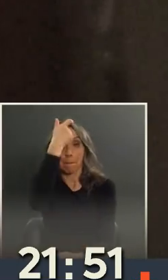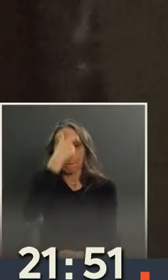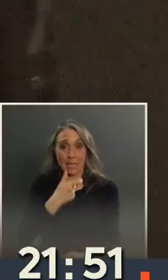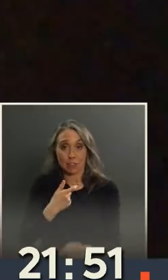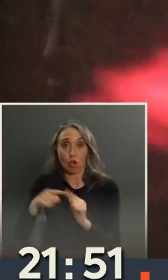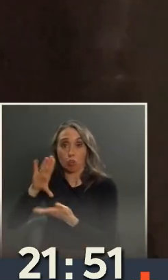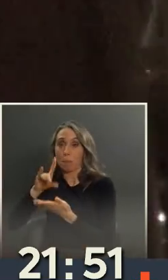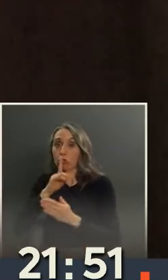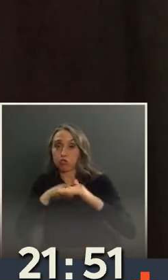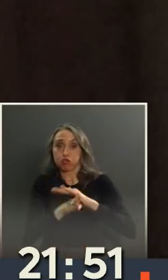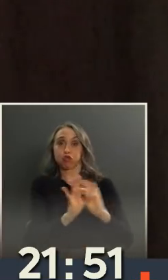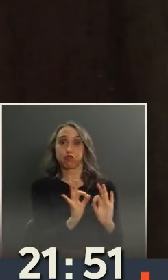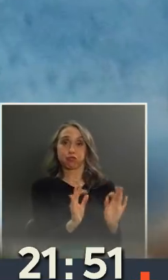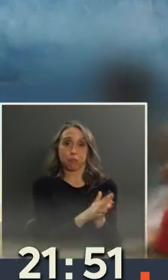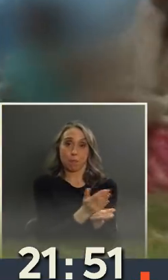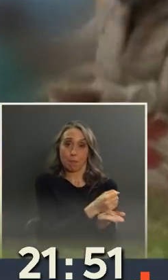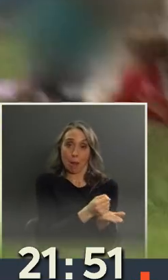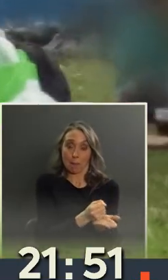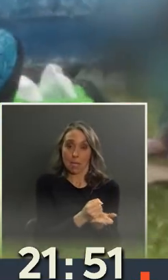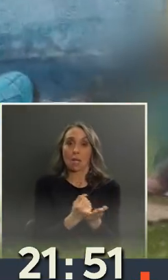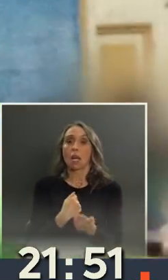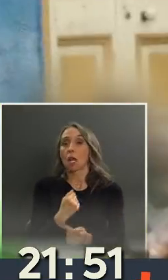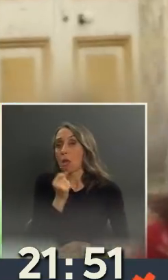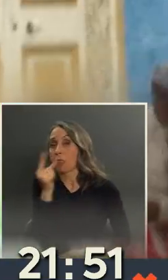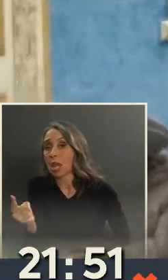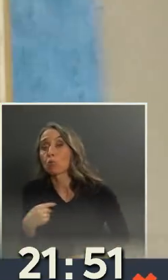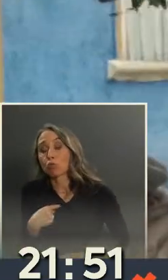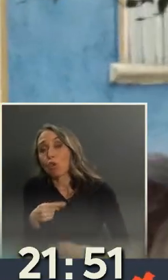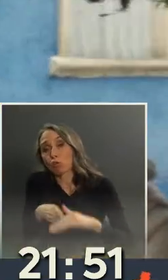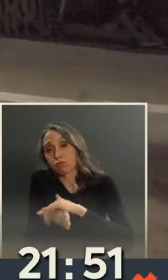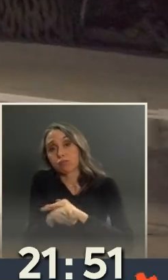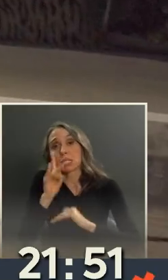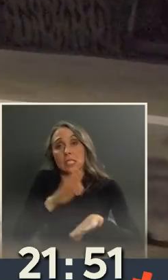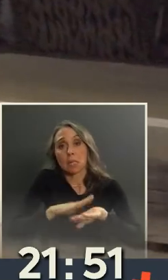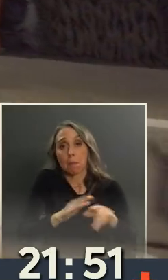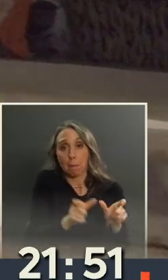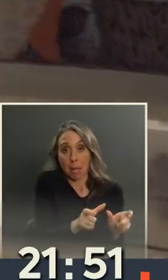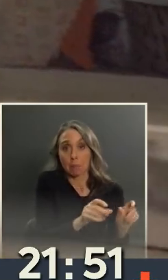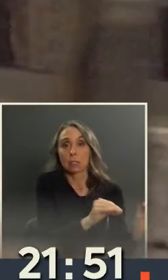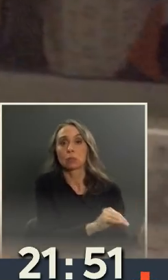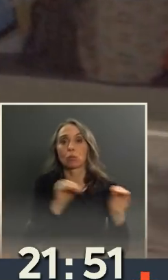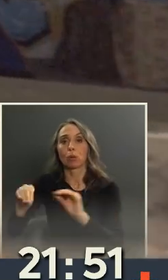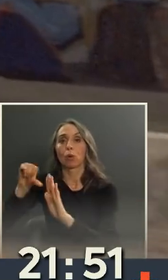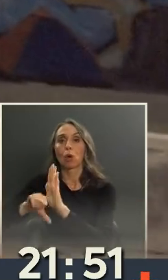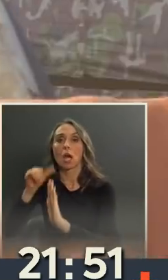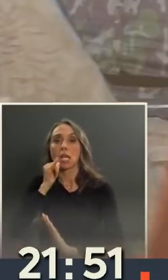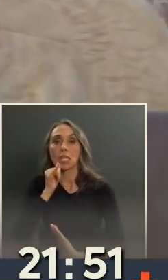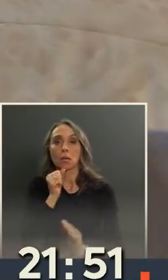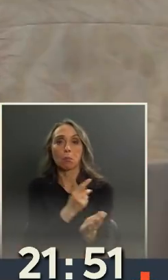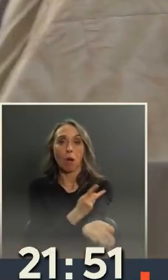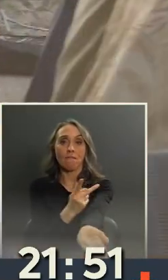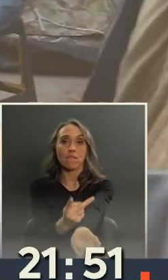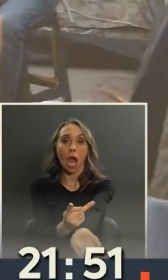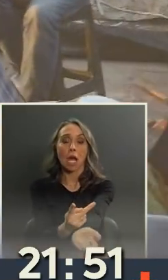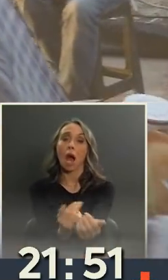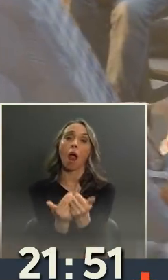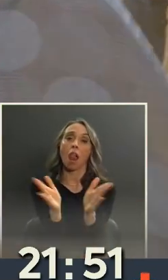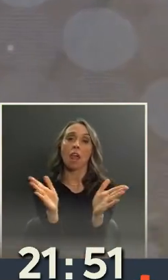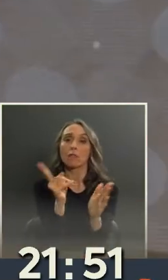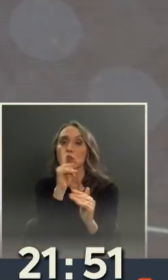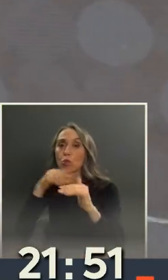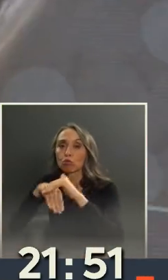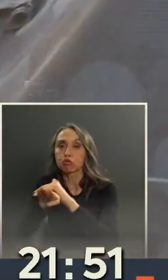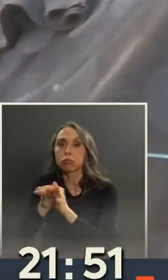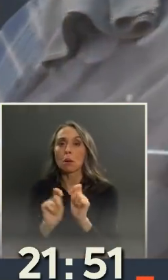deben hacer cuarentena en albergues de Iquique. Y luego es verdad que pueden trasladarse a otra ciudad sin necesidad de esconderse o pagando buses